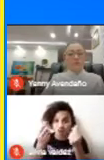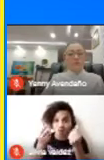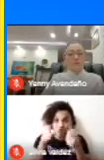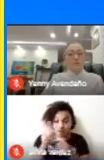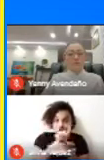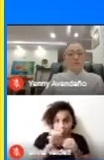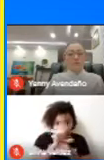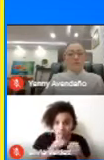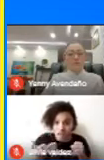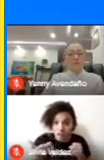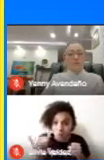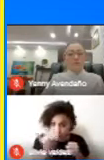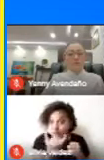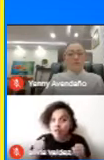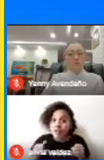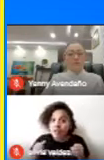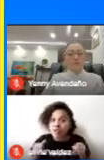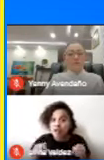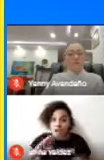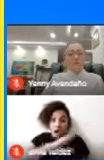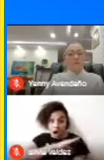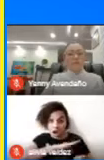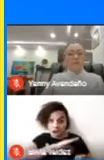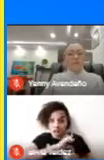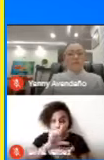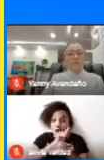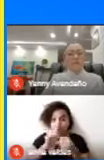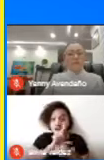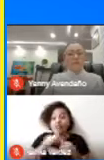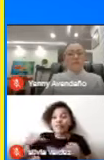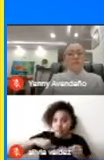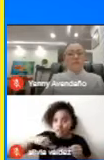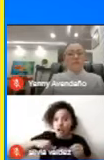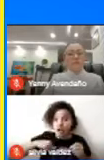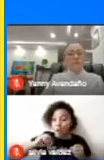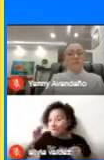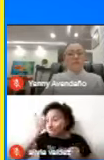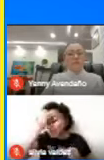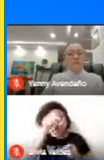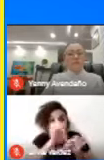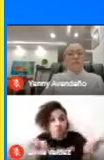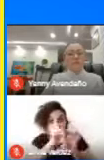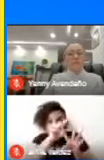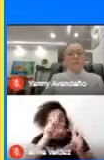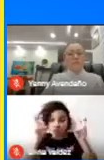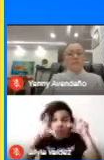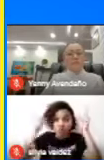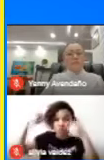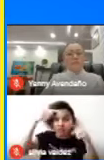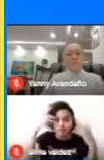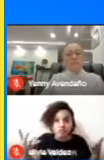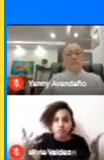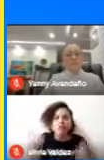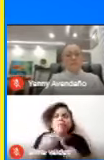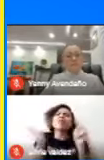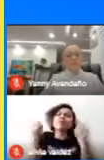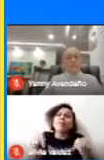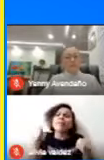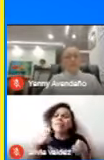localidad. La alcaldía local tiene priorizado el tema de turismo, pero también tienen